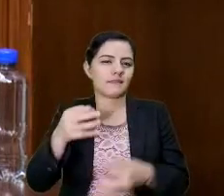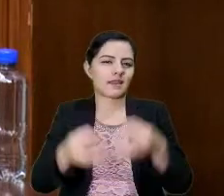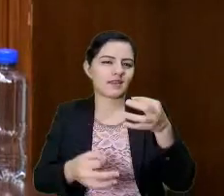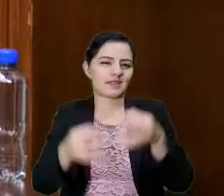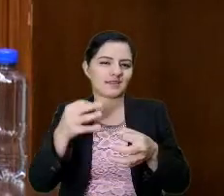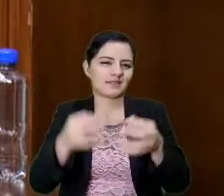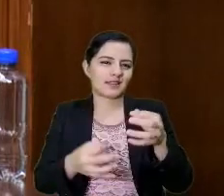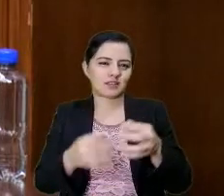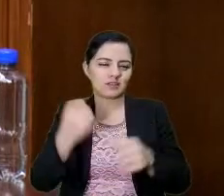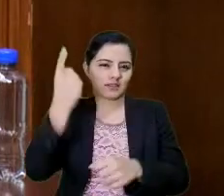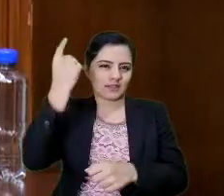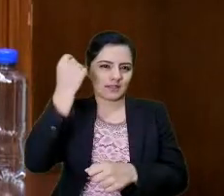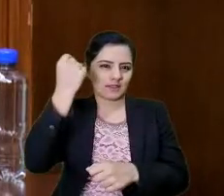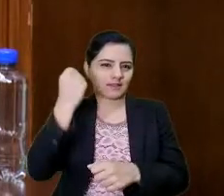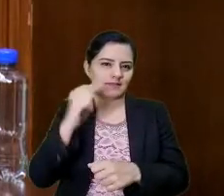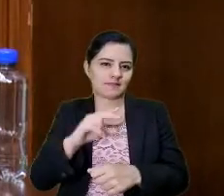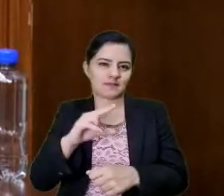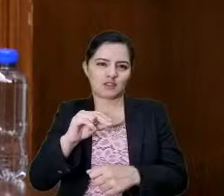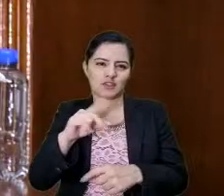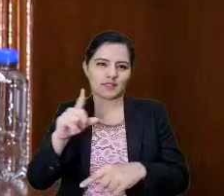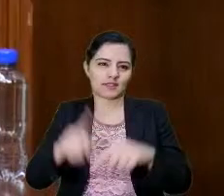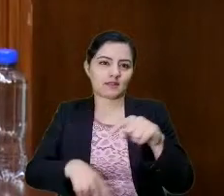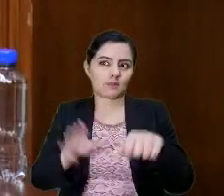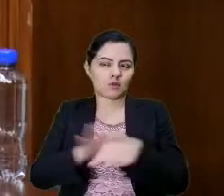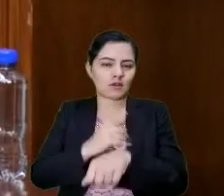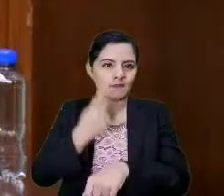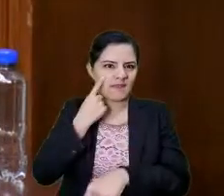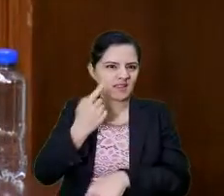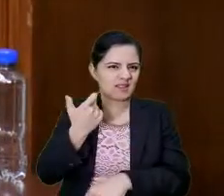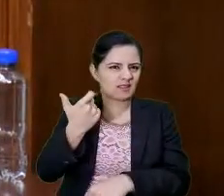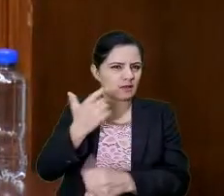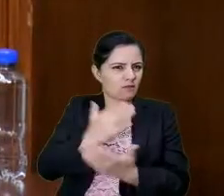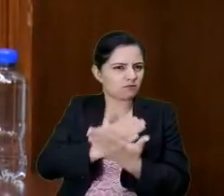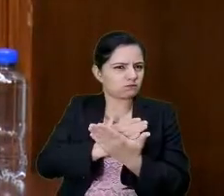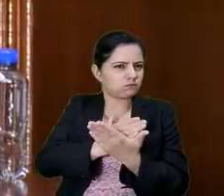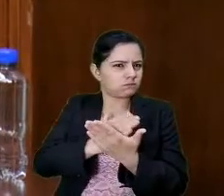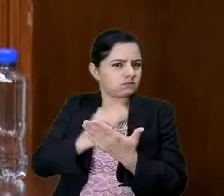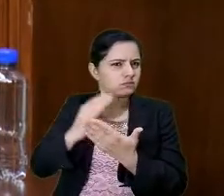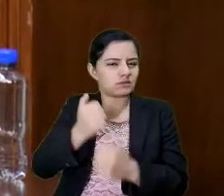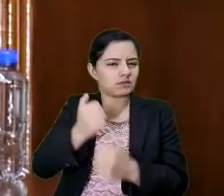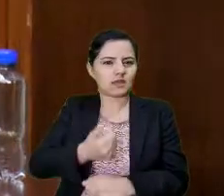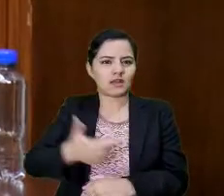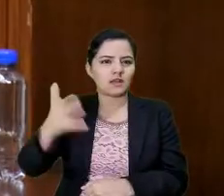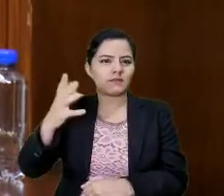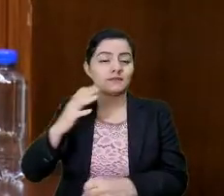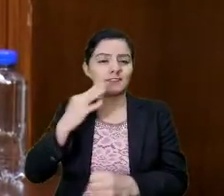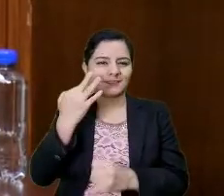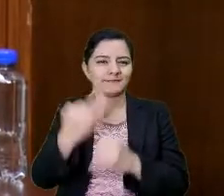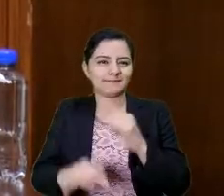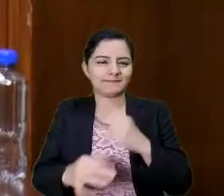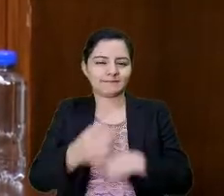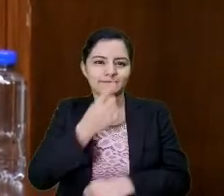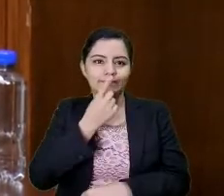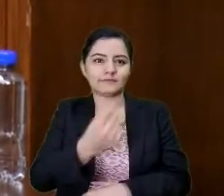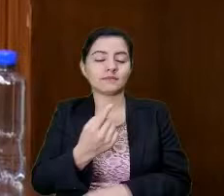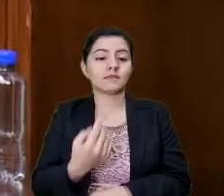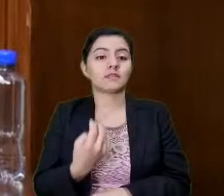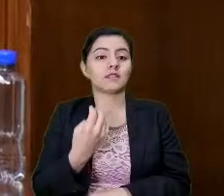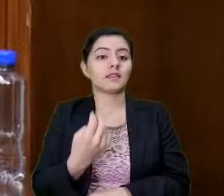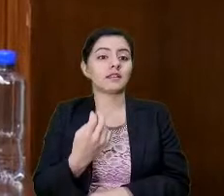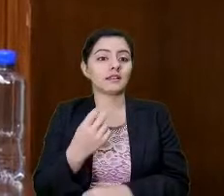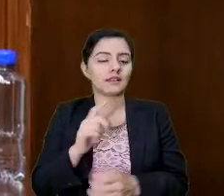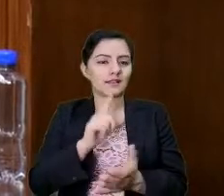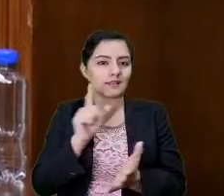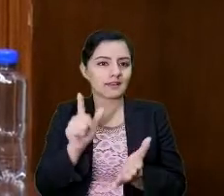ya que tiene cifras elevadísimas. Acabo diciendo que esta reforma se